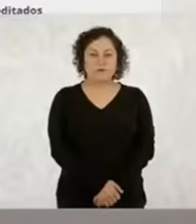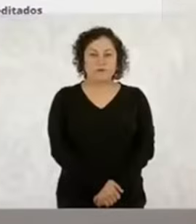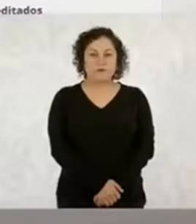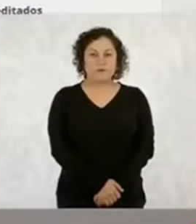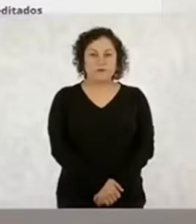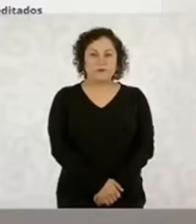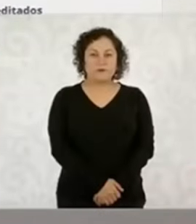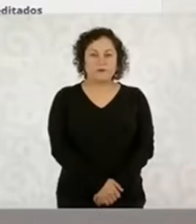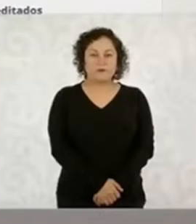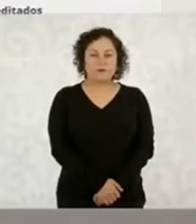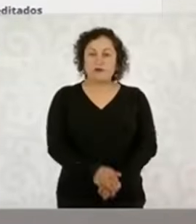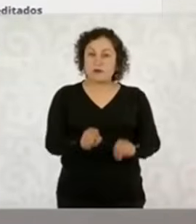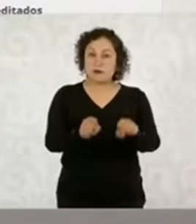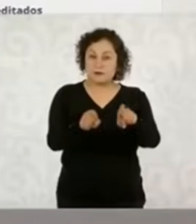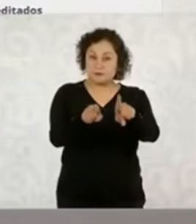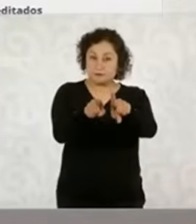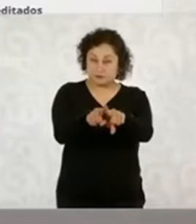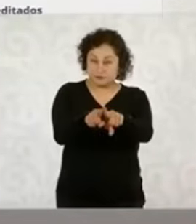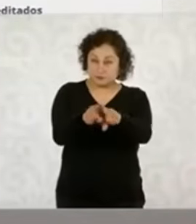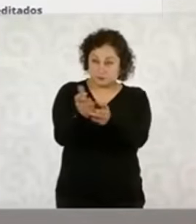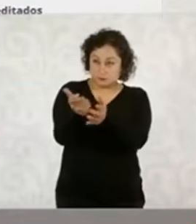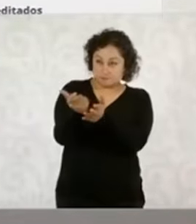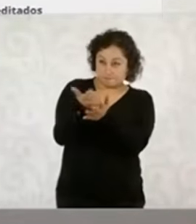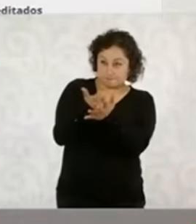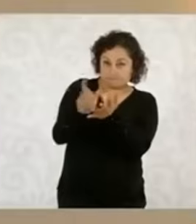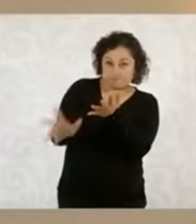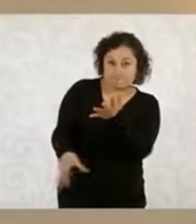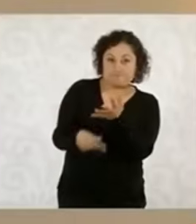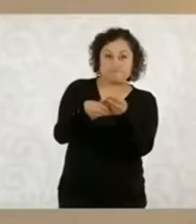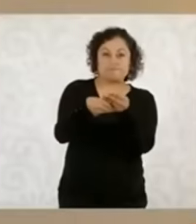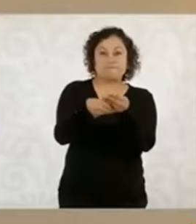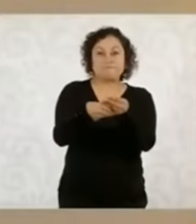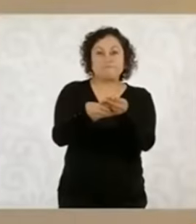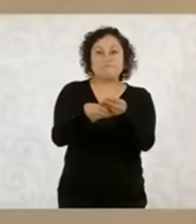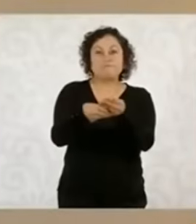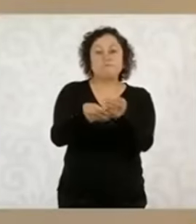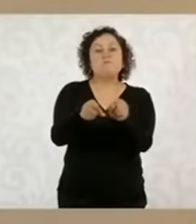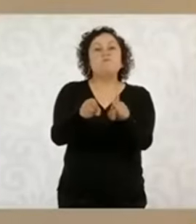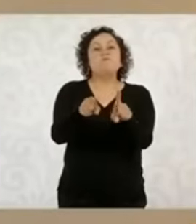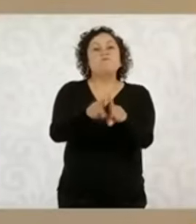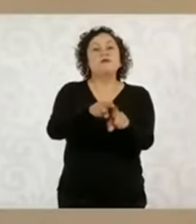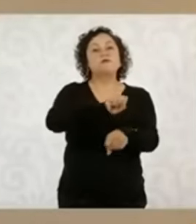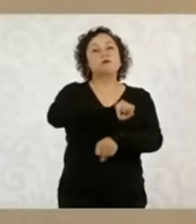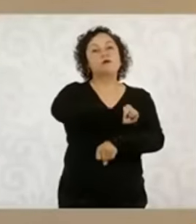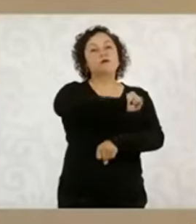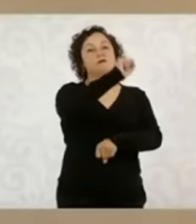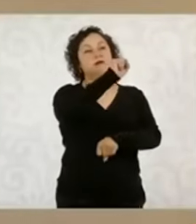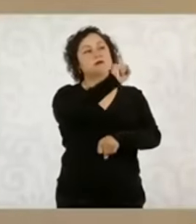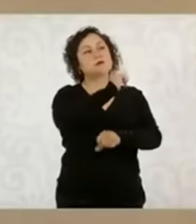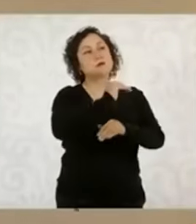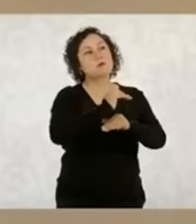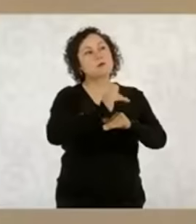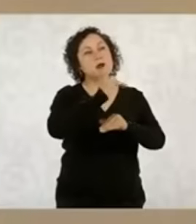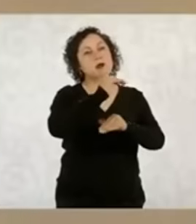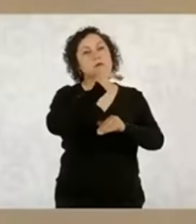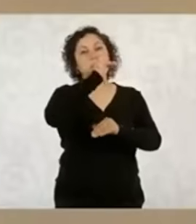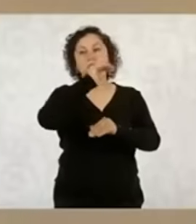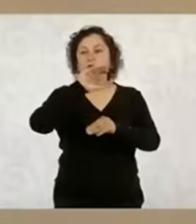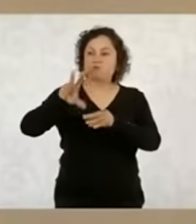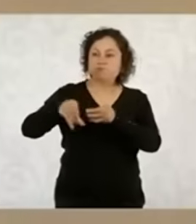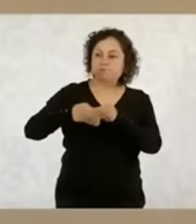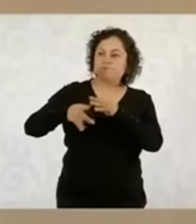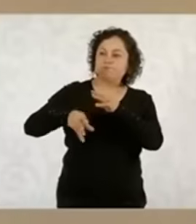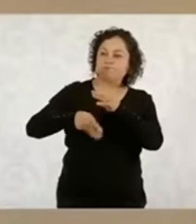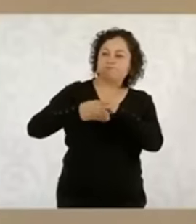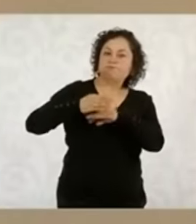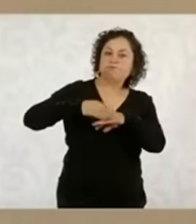al cobro el equivalente al crecimiento de la inflación. Esto hacía total